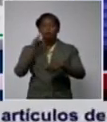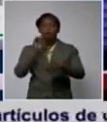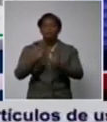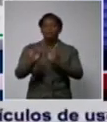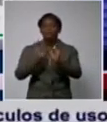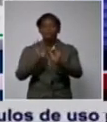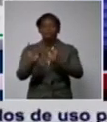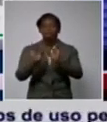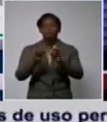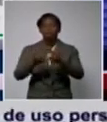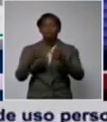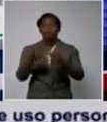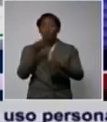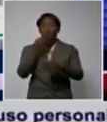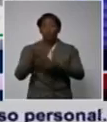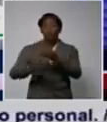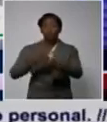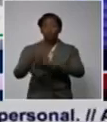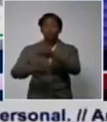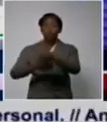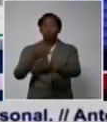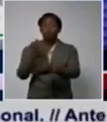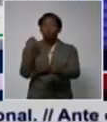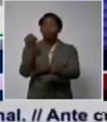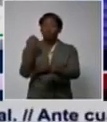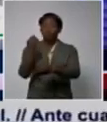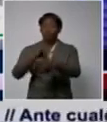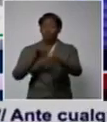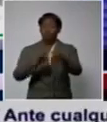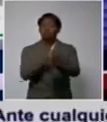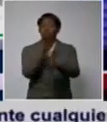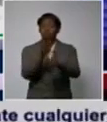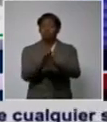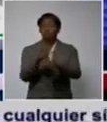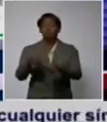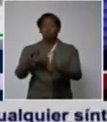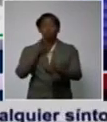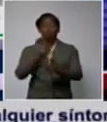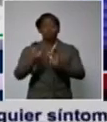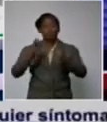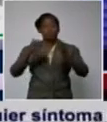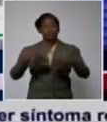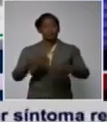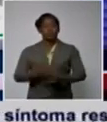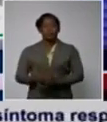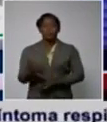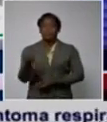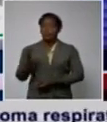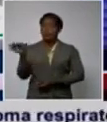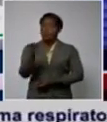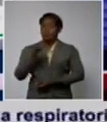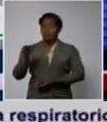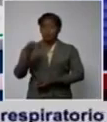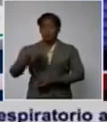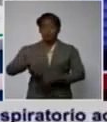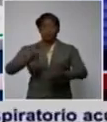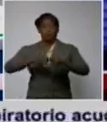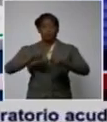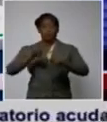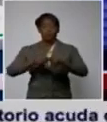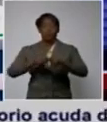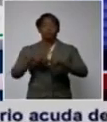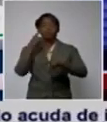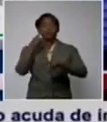determinar el curso, la evolución de la enfermedad y sus posibles secuelas. 10 municipios municipios de la capital concentran hoy las